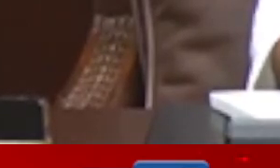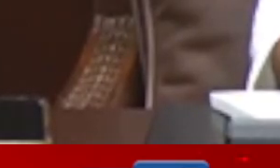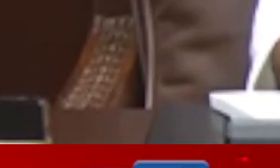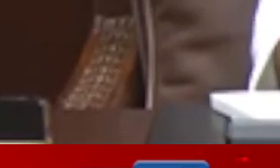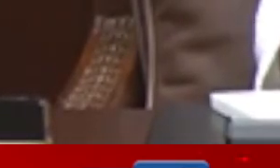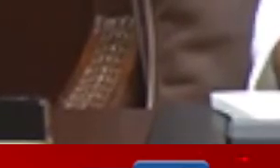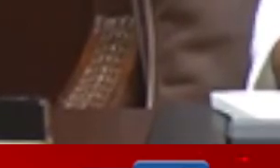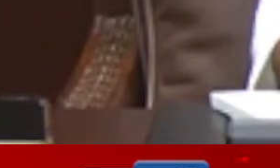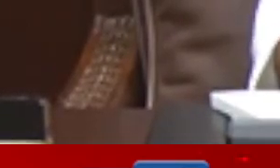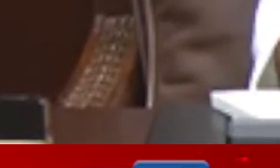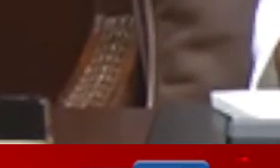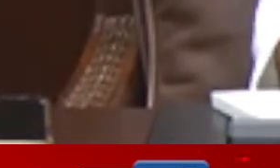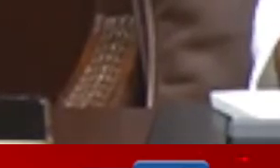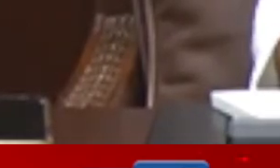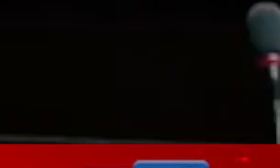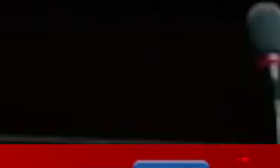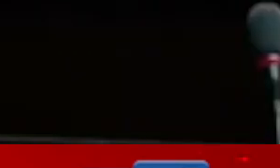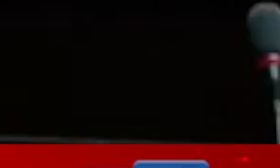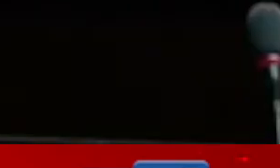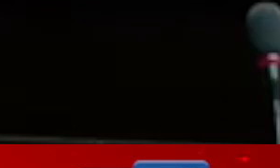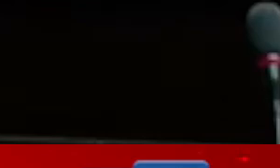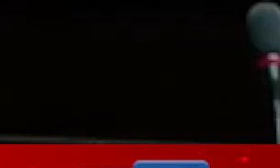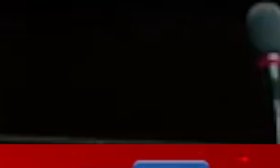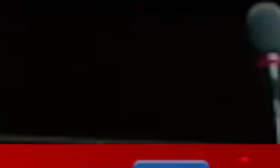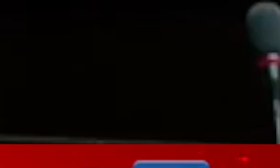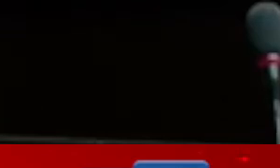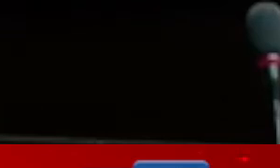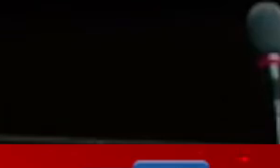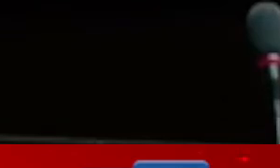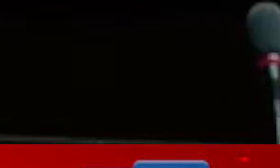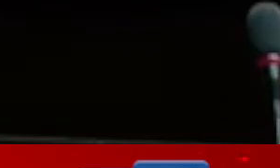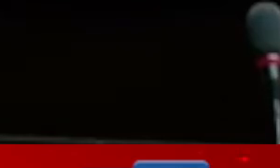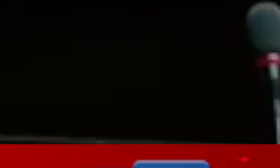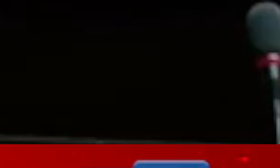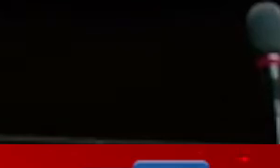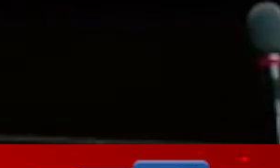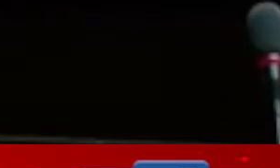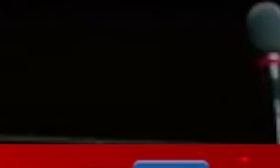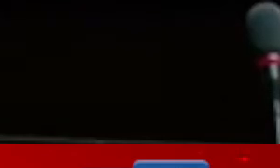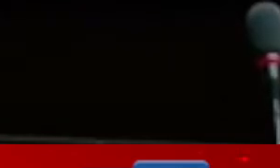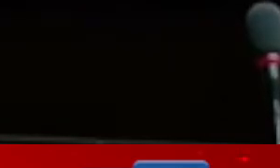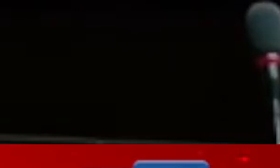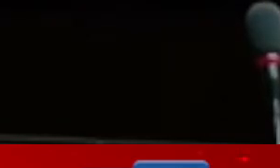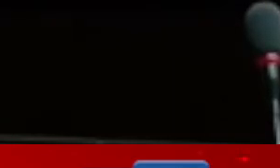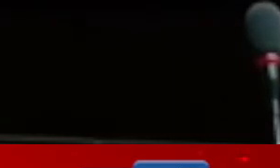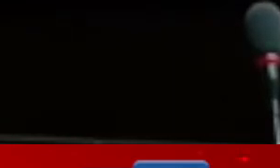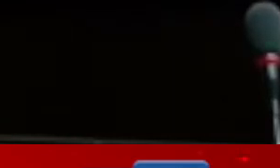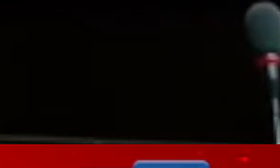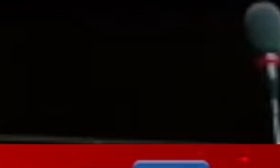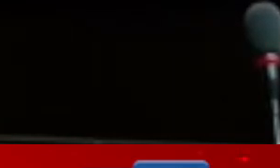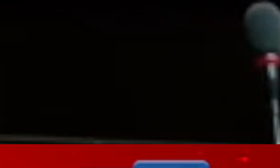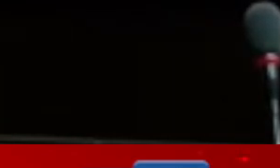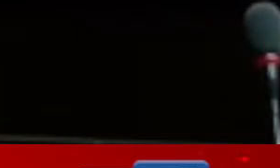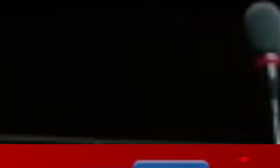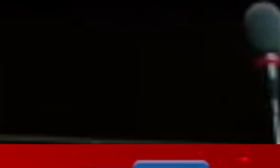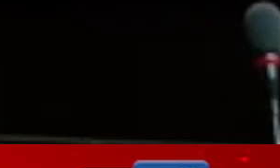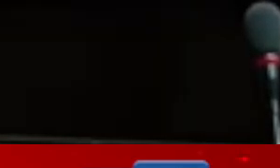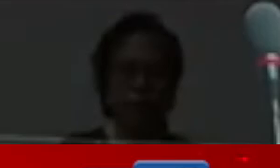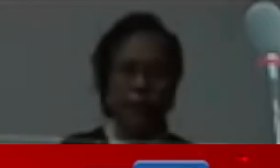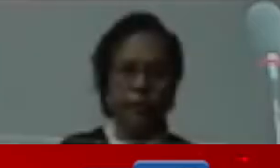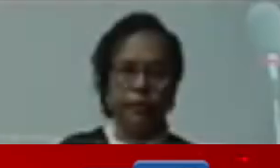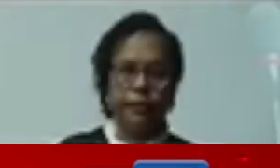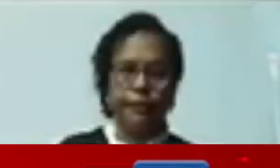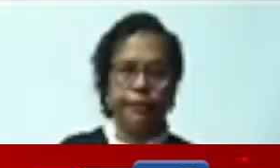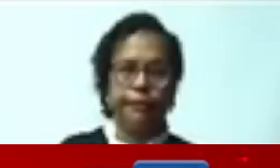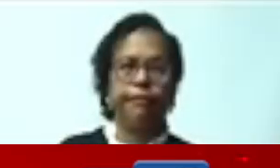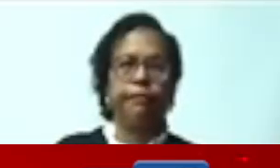Muy buenos días, señor presidente, bufete directivo, diputados y diputadas. En el